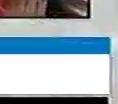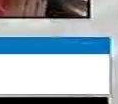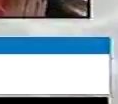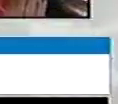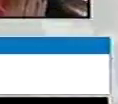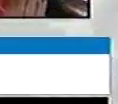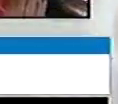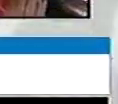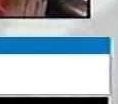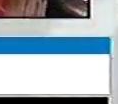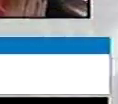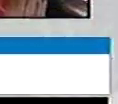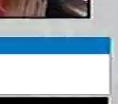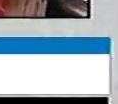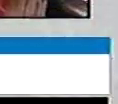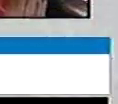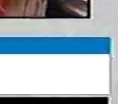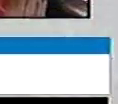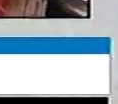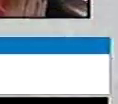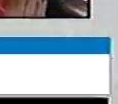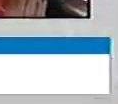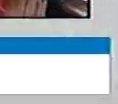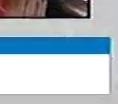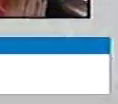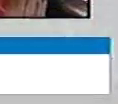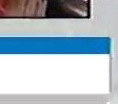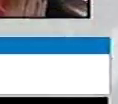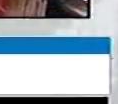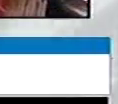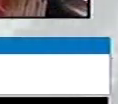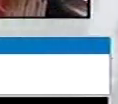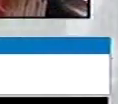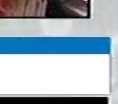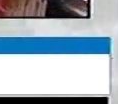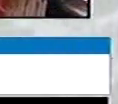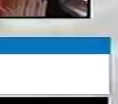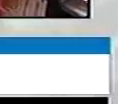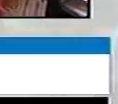Comisión de Presupuesto en el hemiciclo Porras, ¿no?